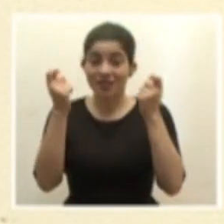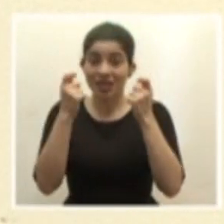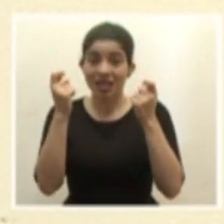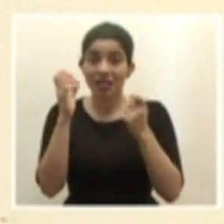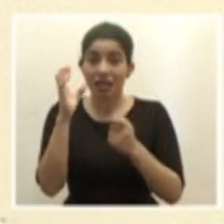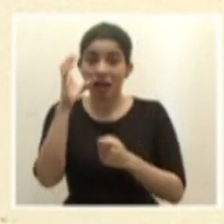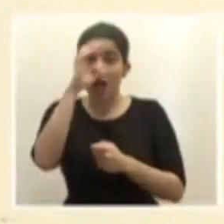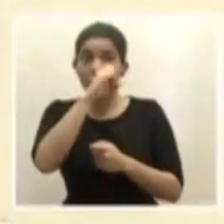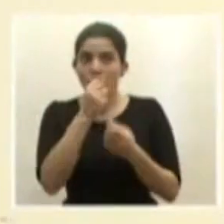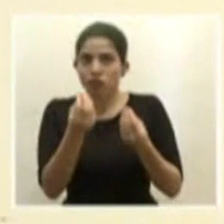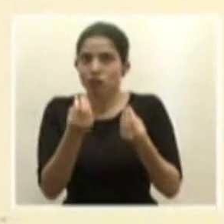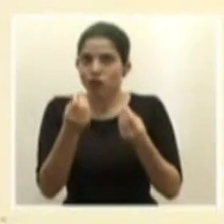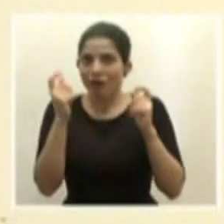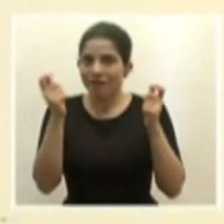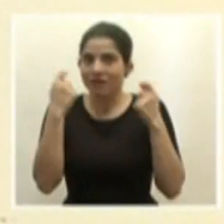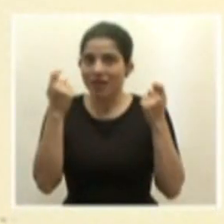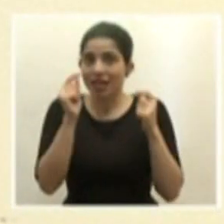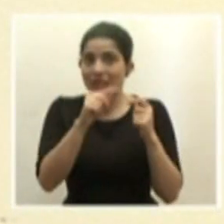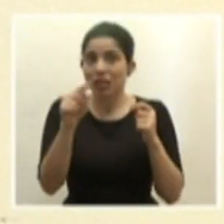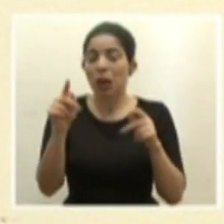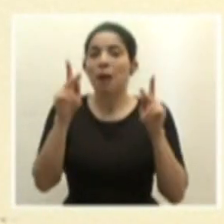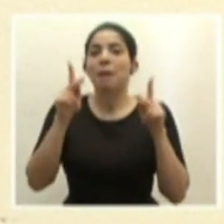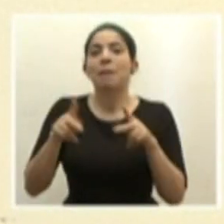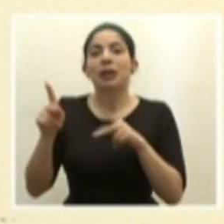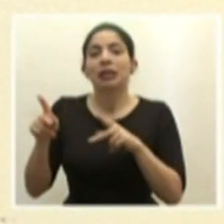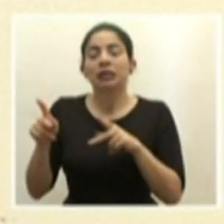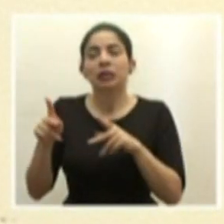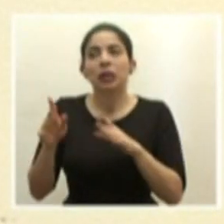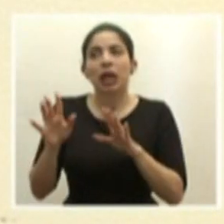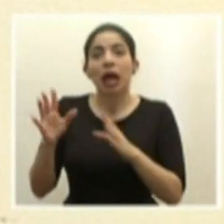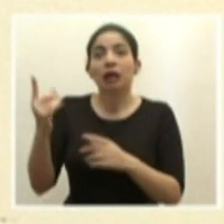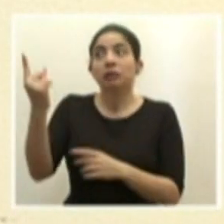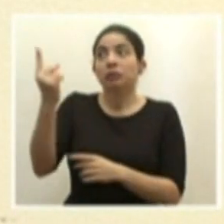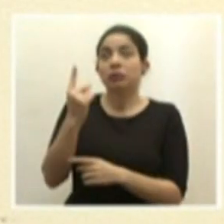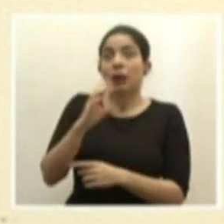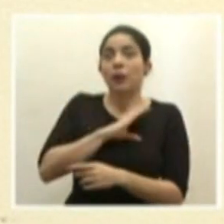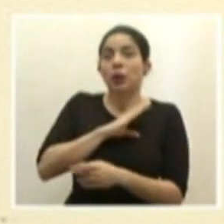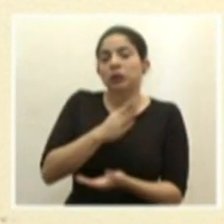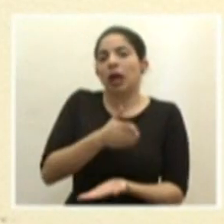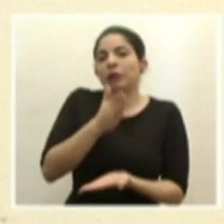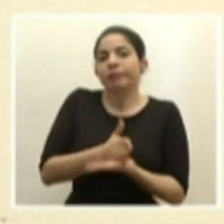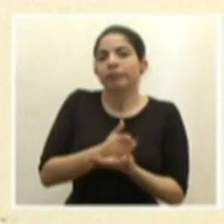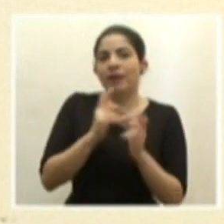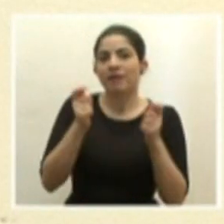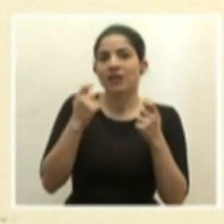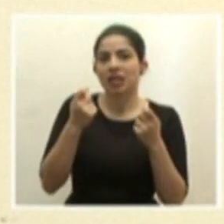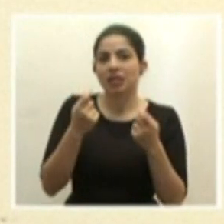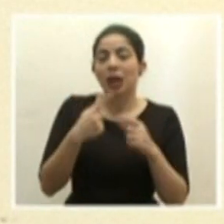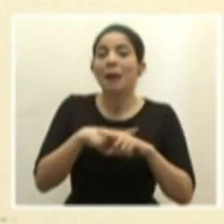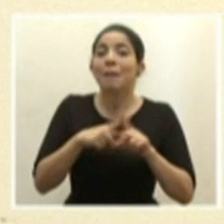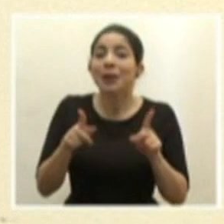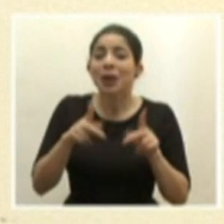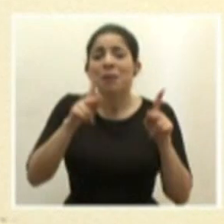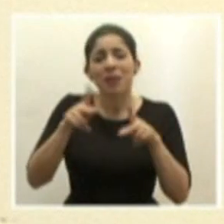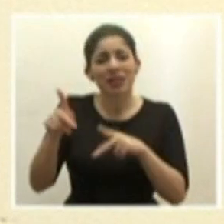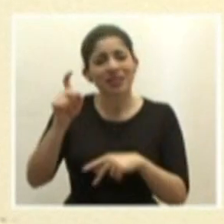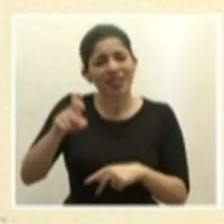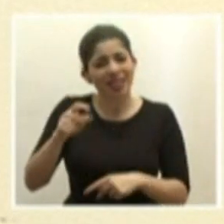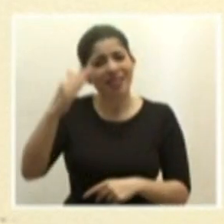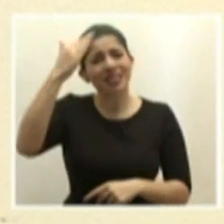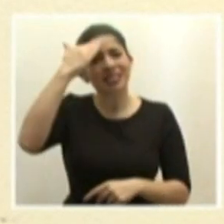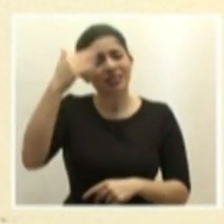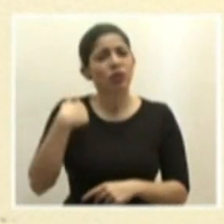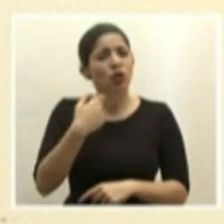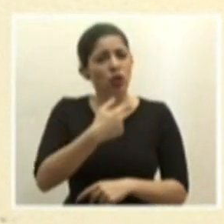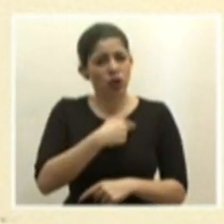encontramos bastantes, las personas desistieron inmediatamente de continuar con la actividad, pero que la ciudadanía sepa que